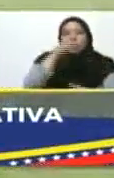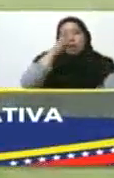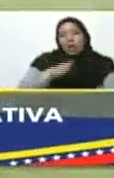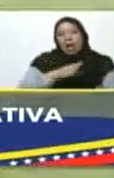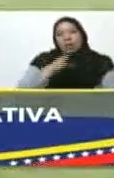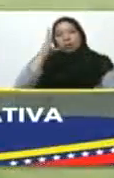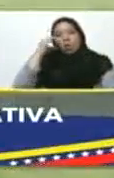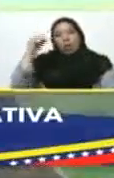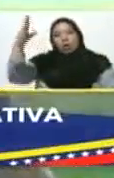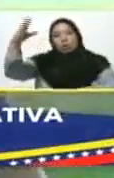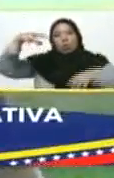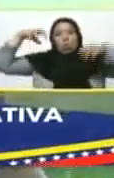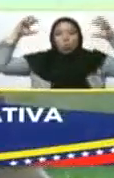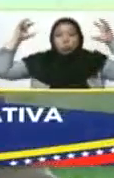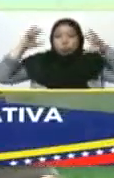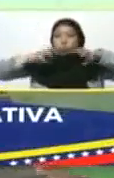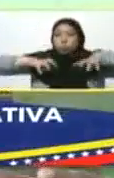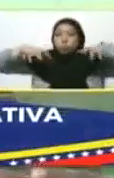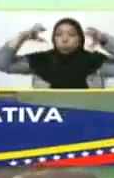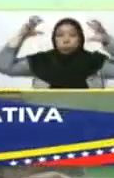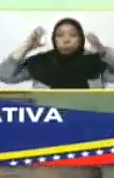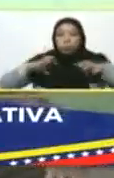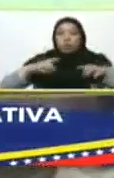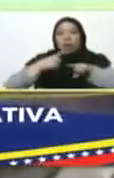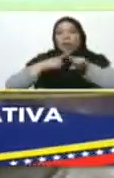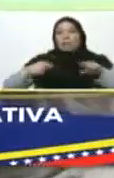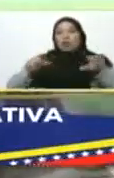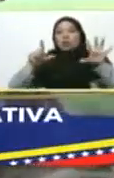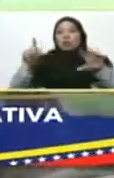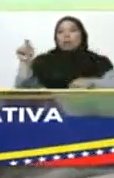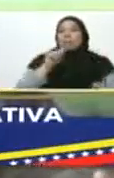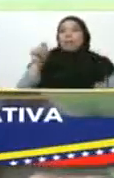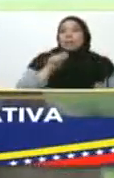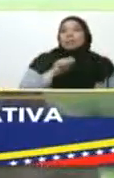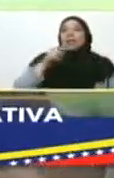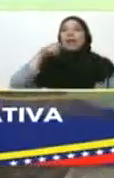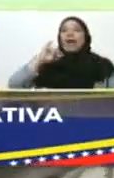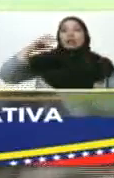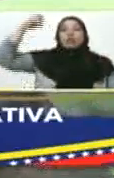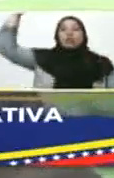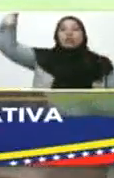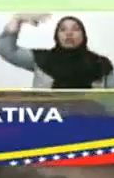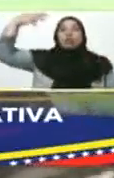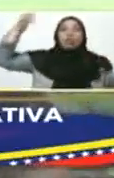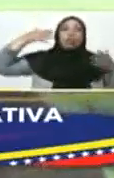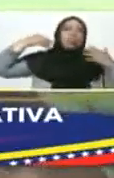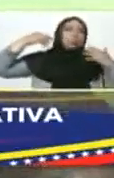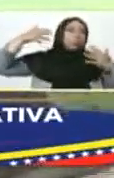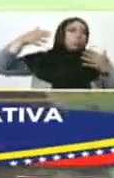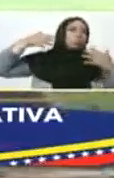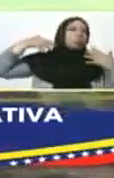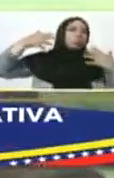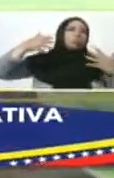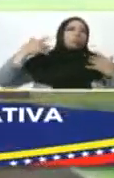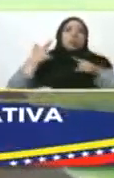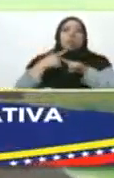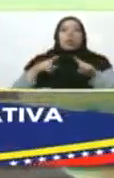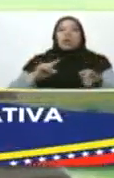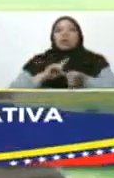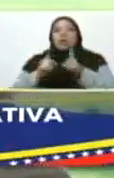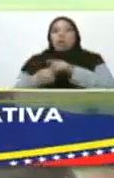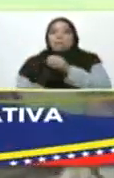pase. Una de las cosas interesantes es que, como no llueve, la acumulación de materia orgánica en el suelo a través de